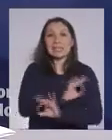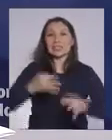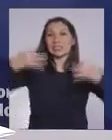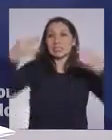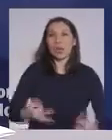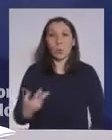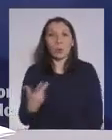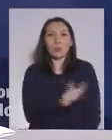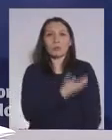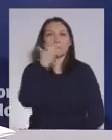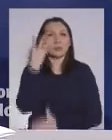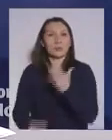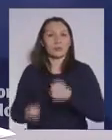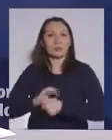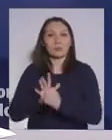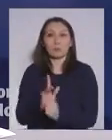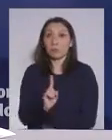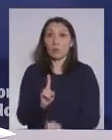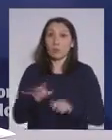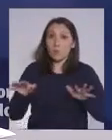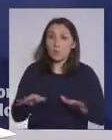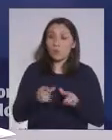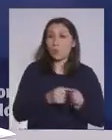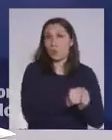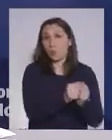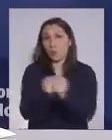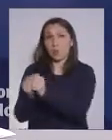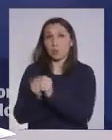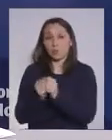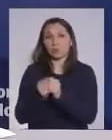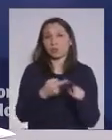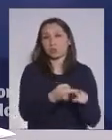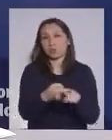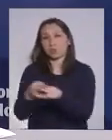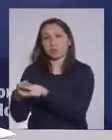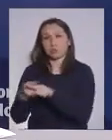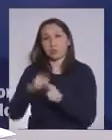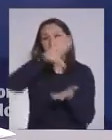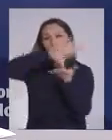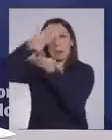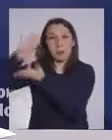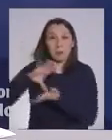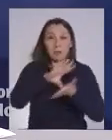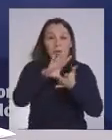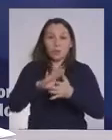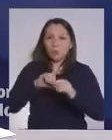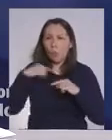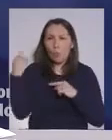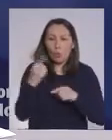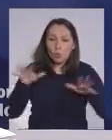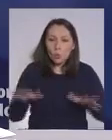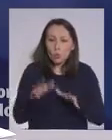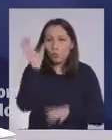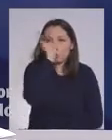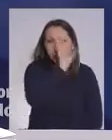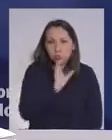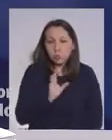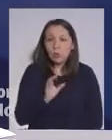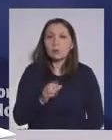parar el virus no esto es un esfuerzo conjunto de toda la sociedad de todos los países del mundo por eso queremos trabajar también